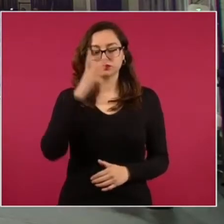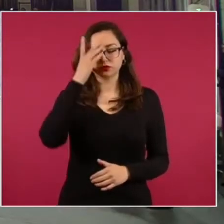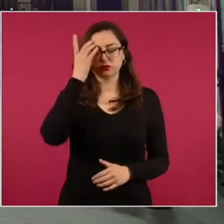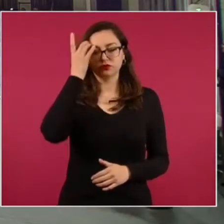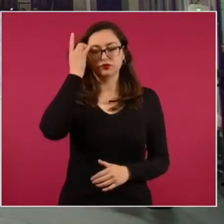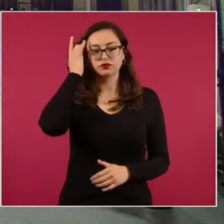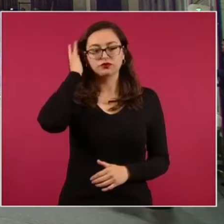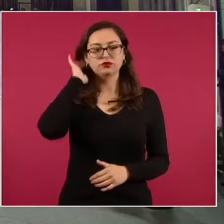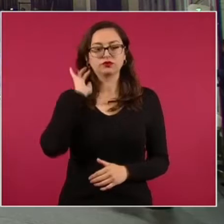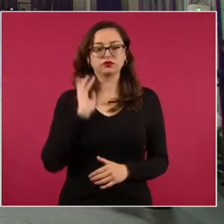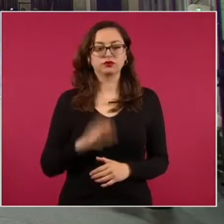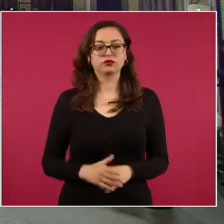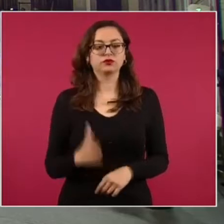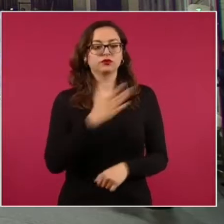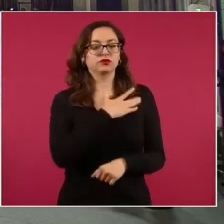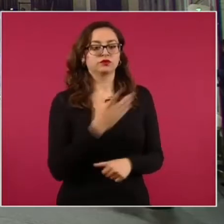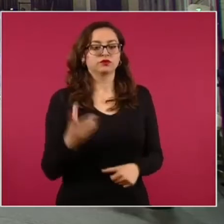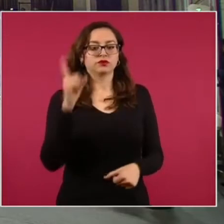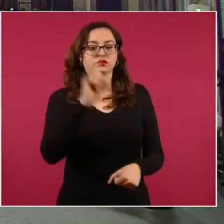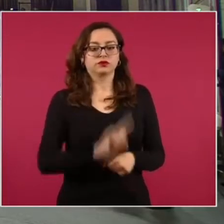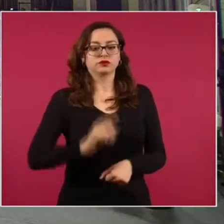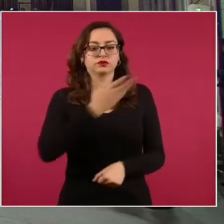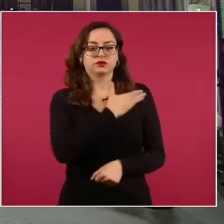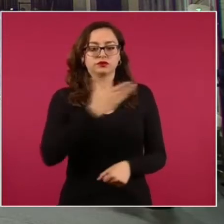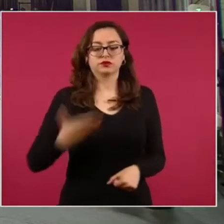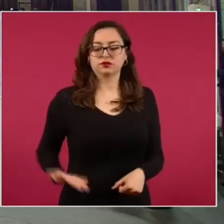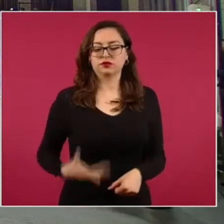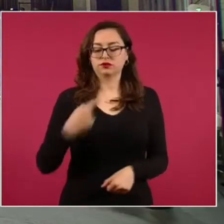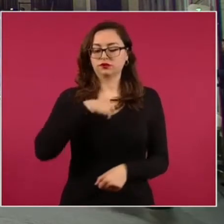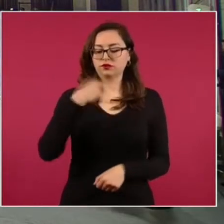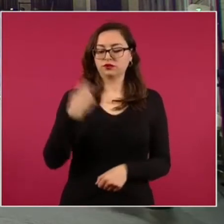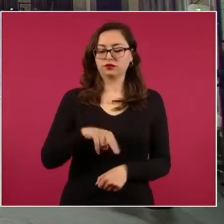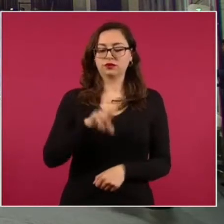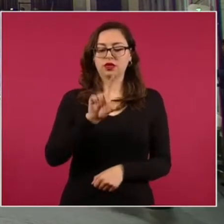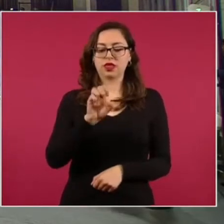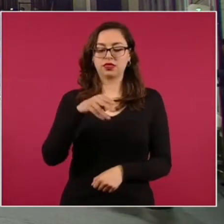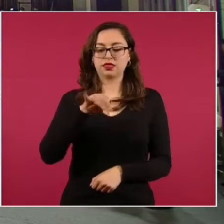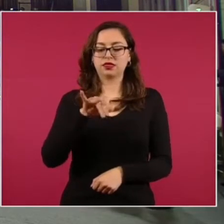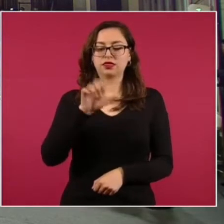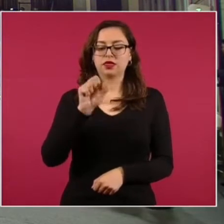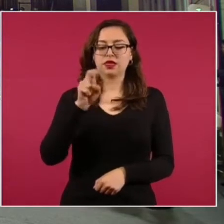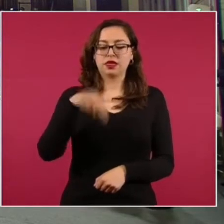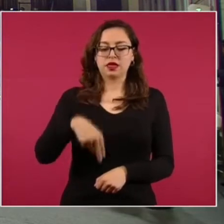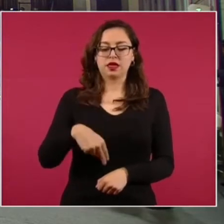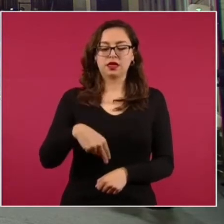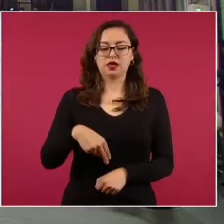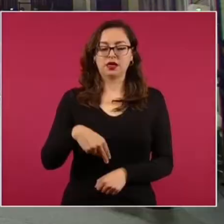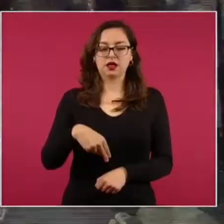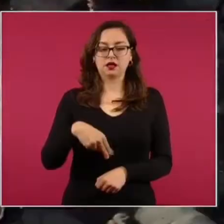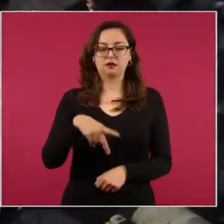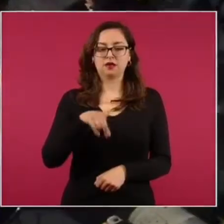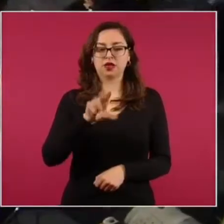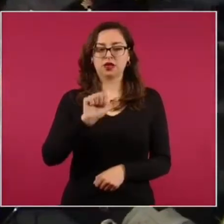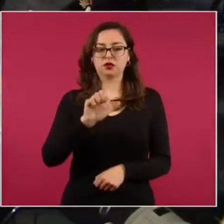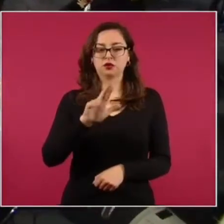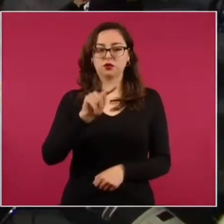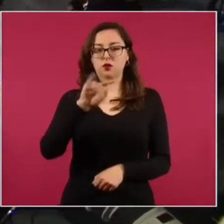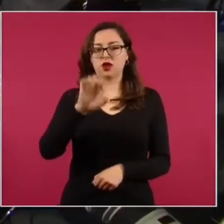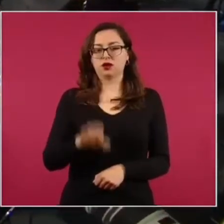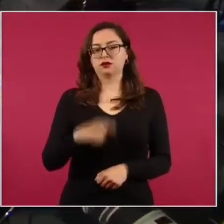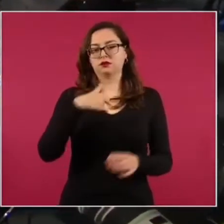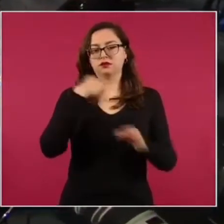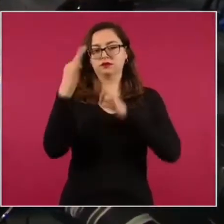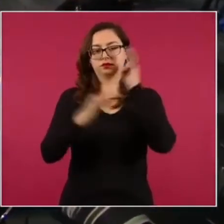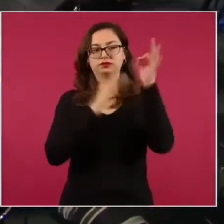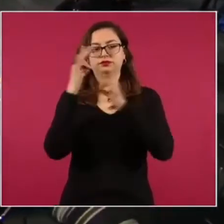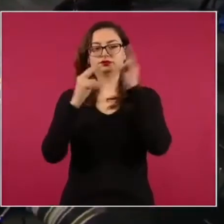Sí, buenos días, señor presidente. Demián Duarte, del Sonora Power. El Sonora Power es la revolución que llegó del norte. Señor presidente, bueno, no